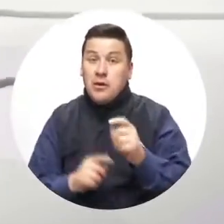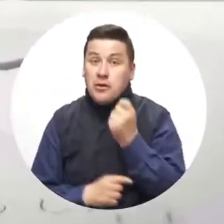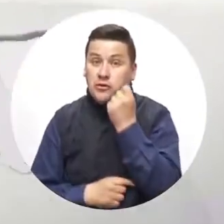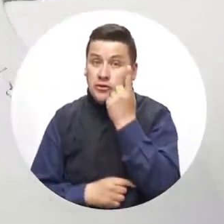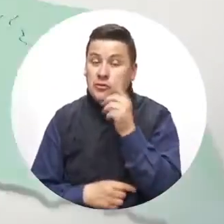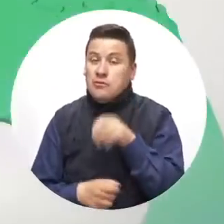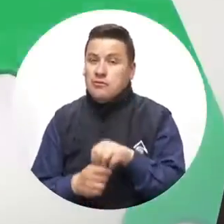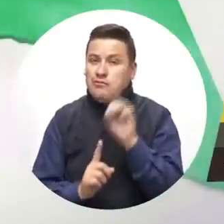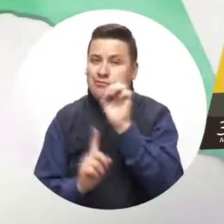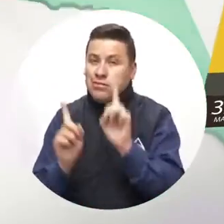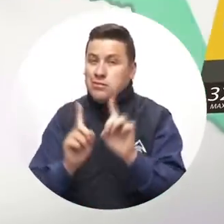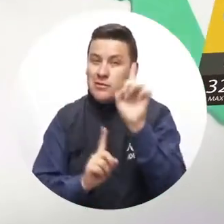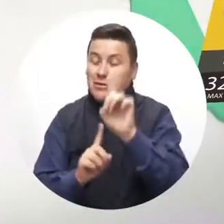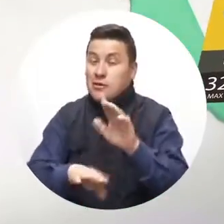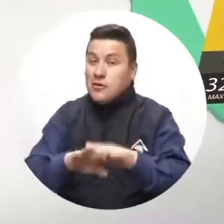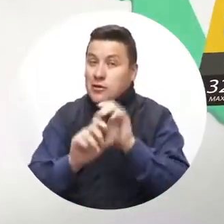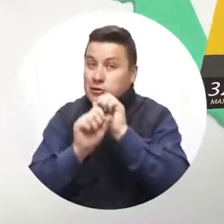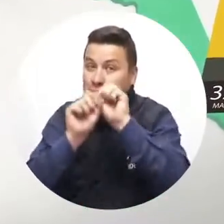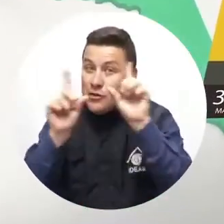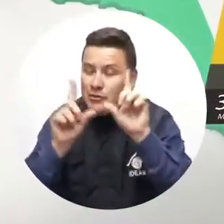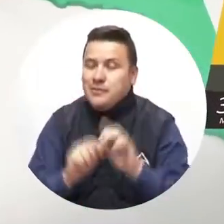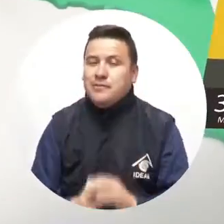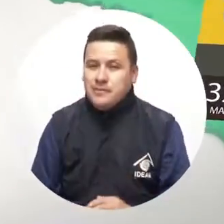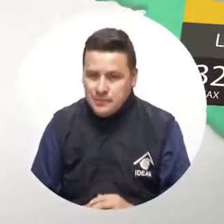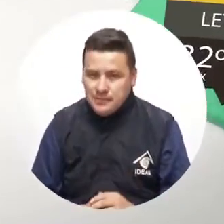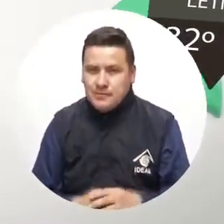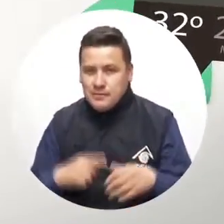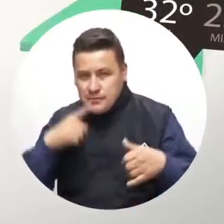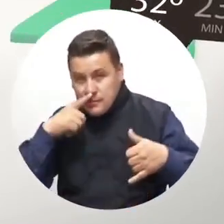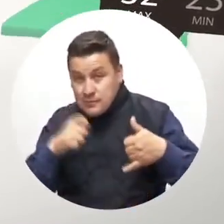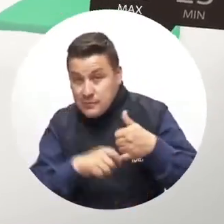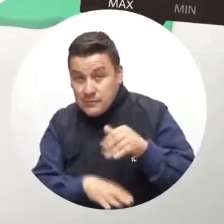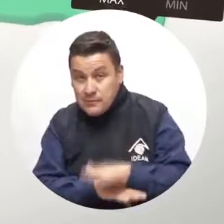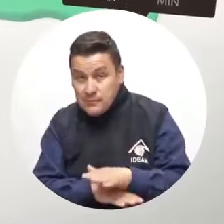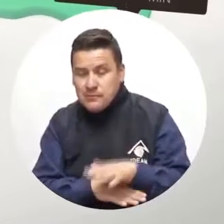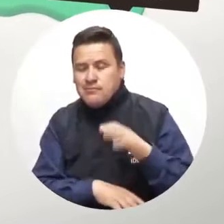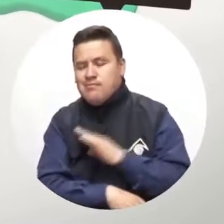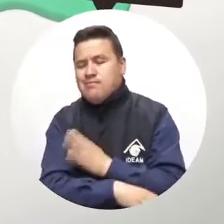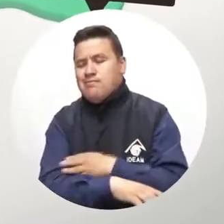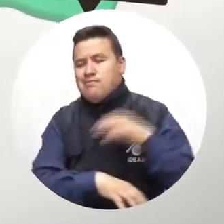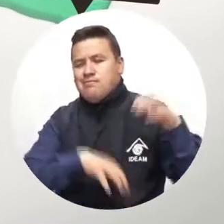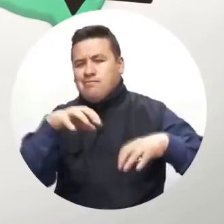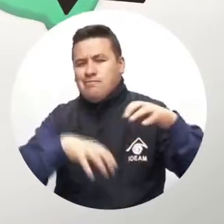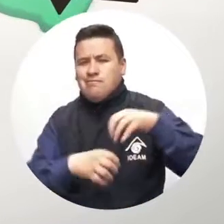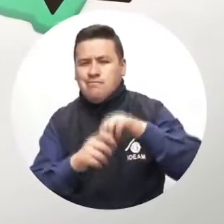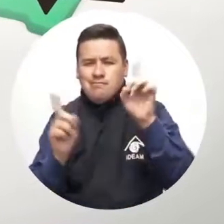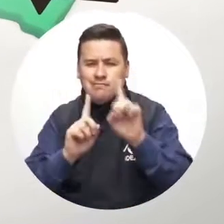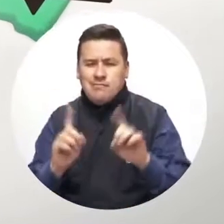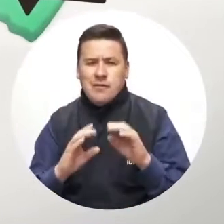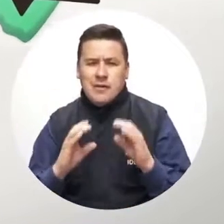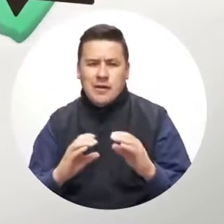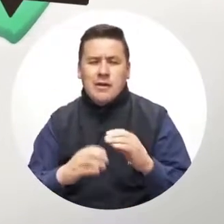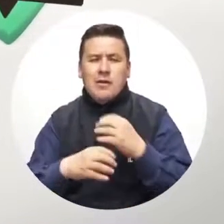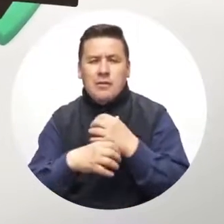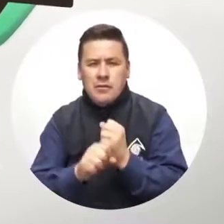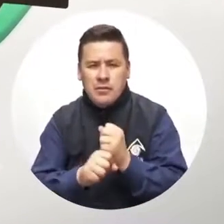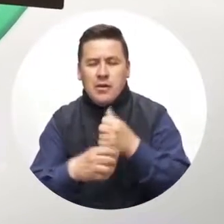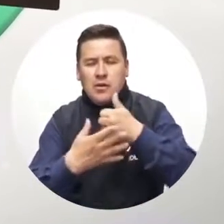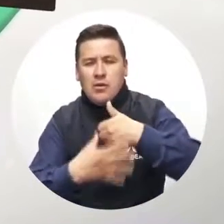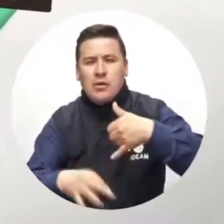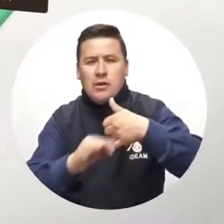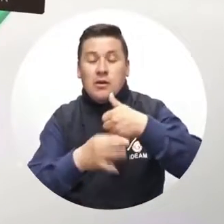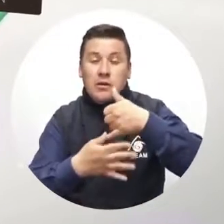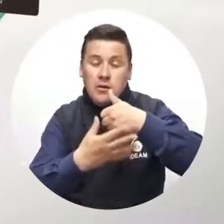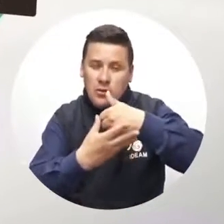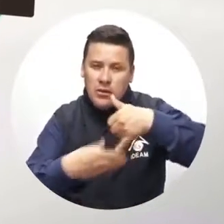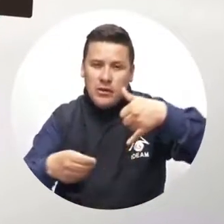será sorpresa la actividad eléctrica. La tarde amazónica estará pasada por densas lluvias eléctricas en Caquetá, Vaupés,